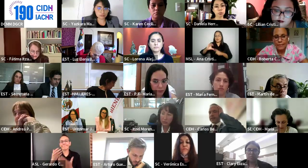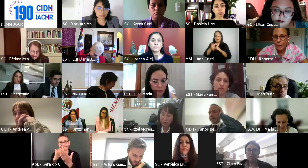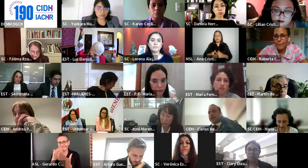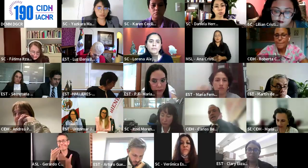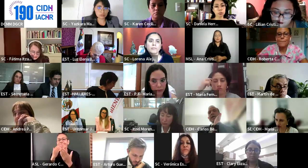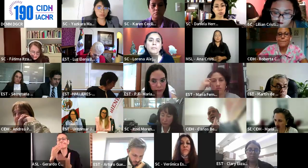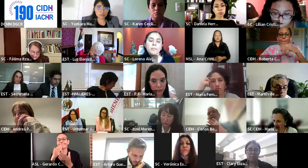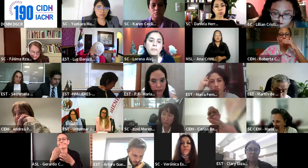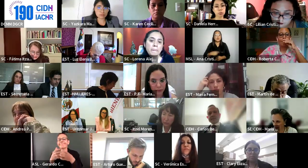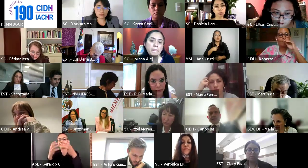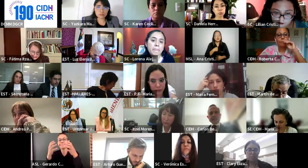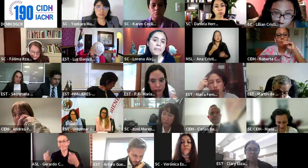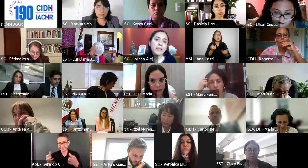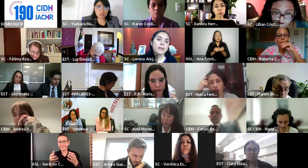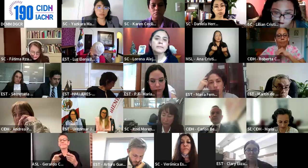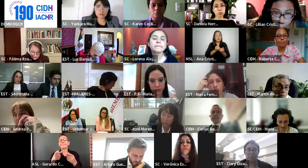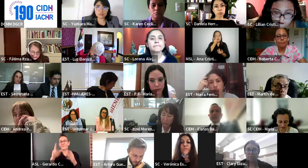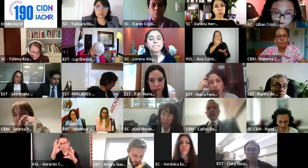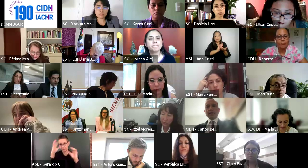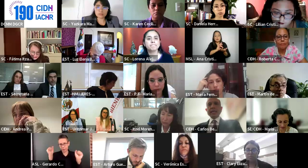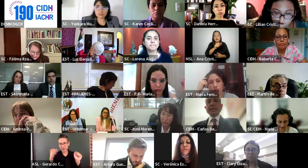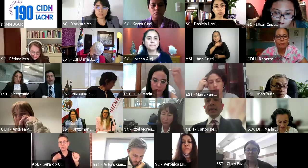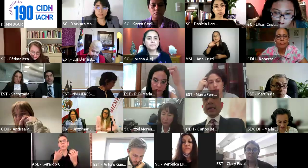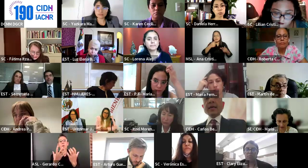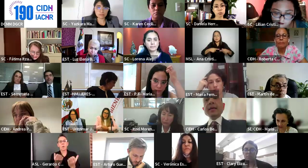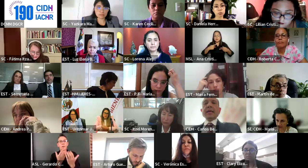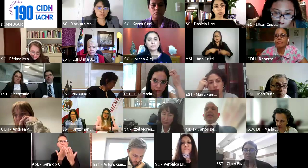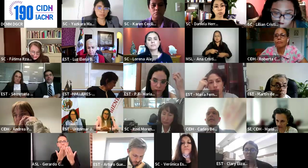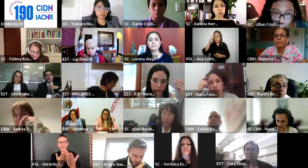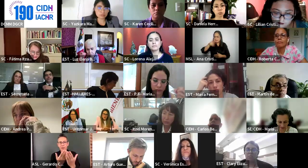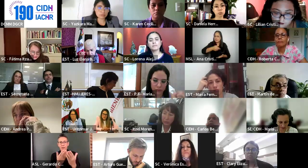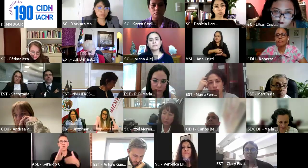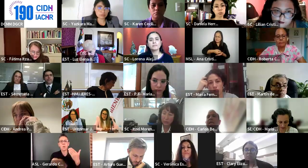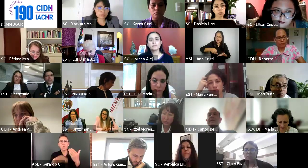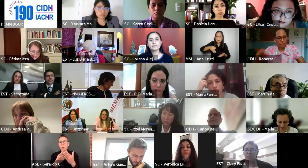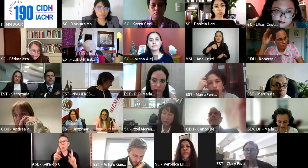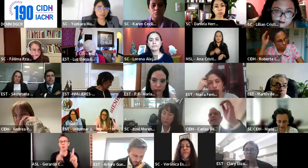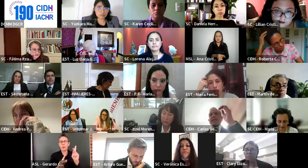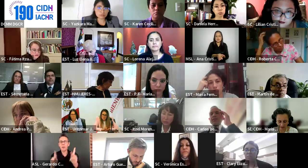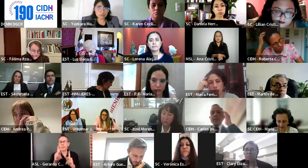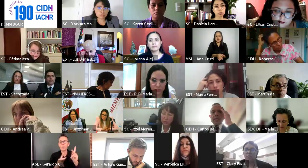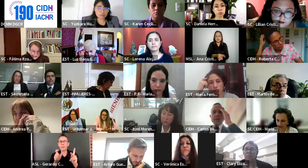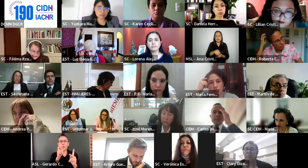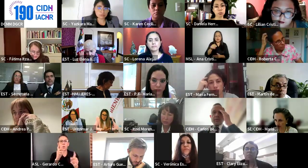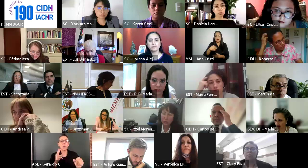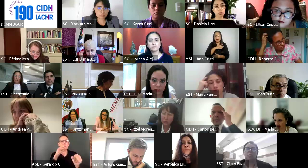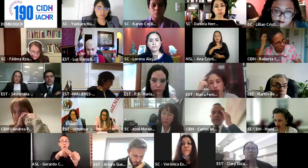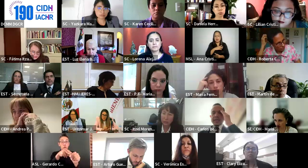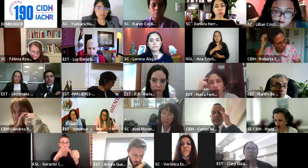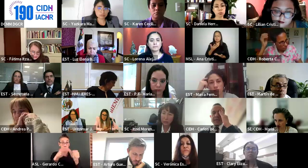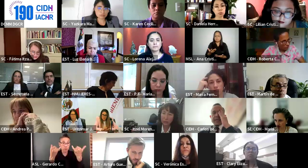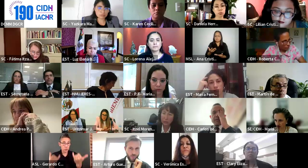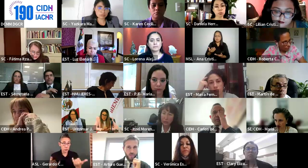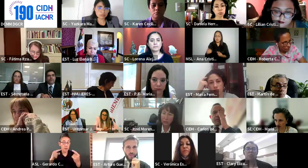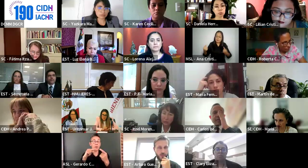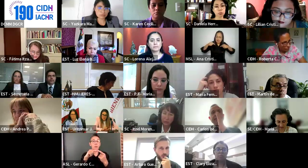también quisiera agradecer a las personas que han tenido la valentía de la plataforma de la Comisión